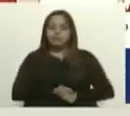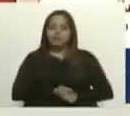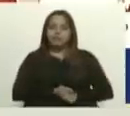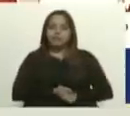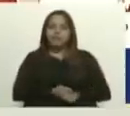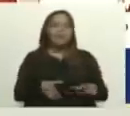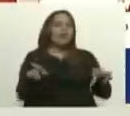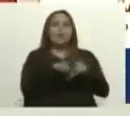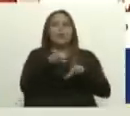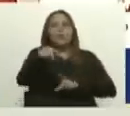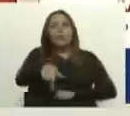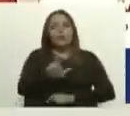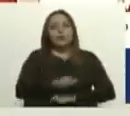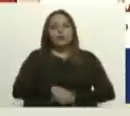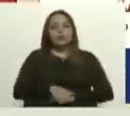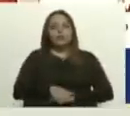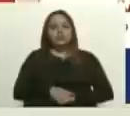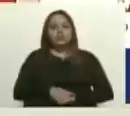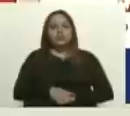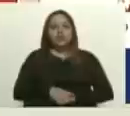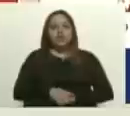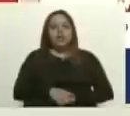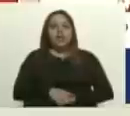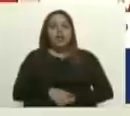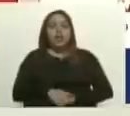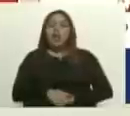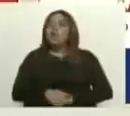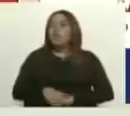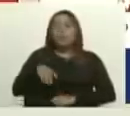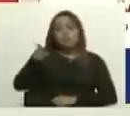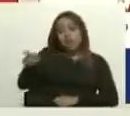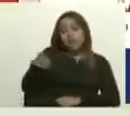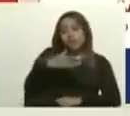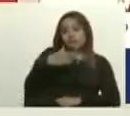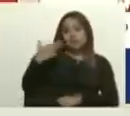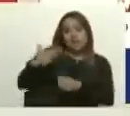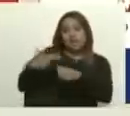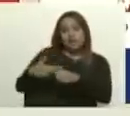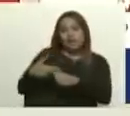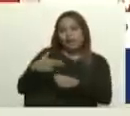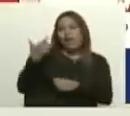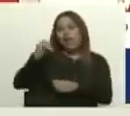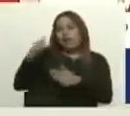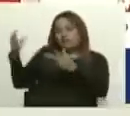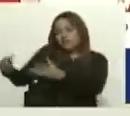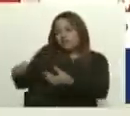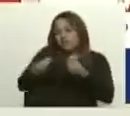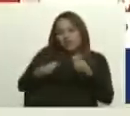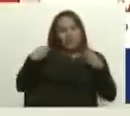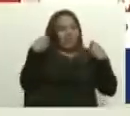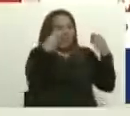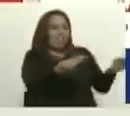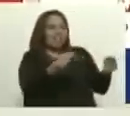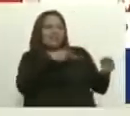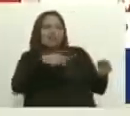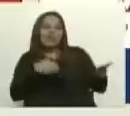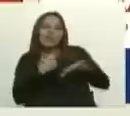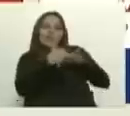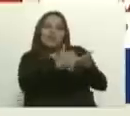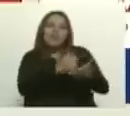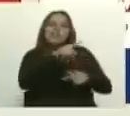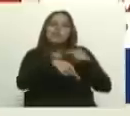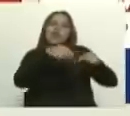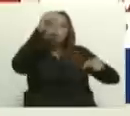Igualito ahorita, ¿eh? Nos vamos a llevar ese petróleo que no sirve para que no lo tengan ustedes. Y les hacemos un favor. Y aprovechamos y los